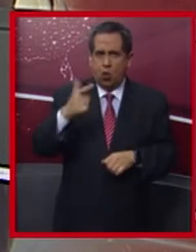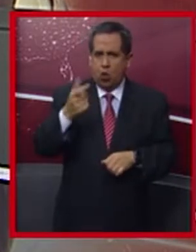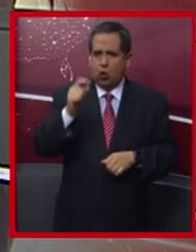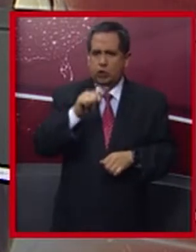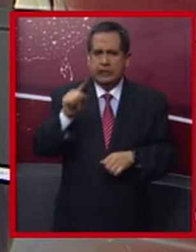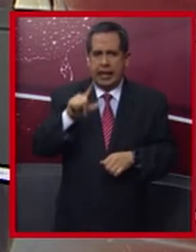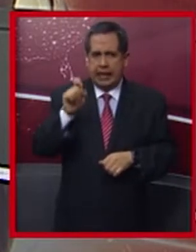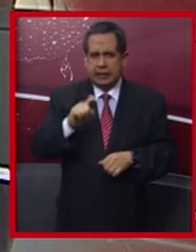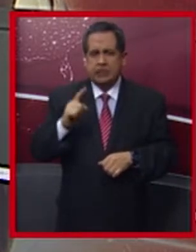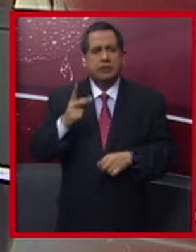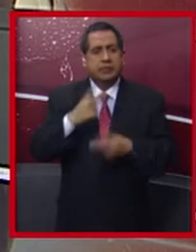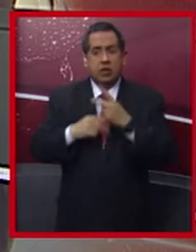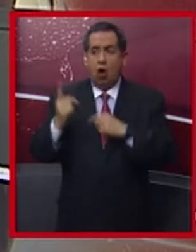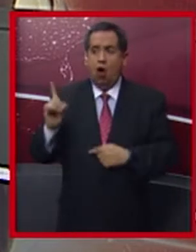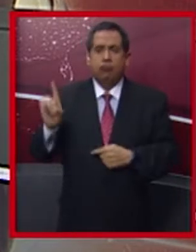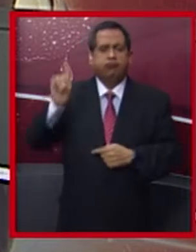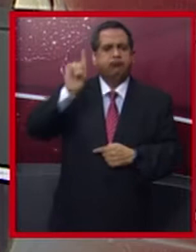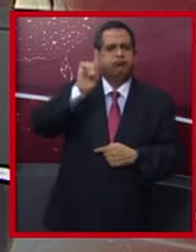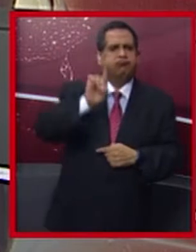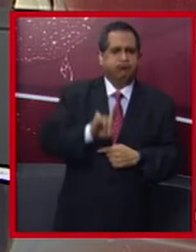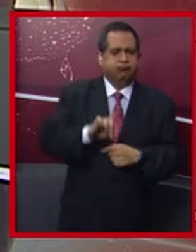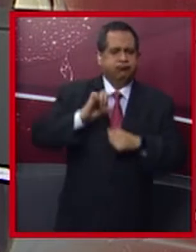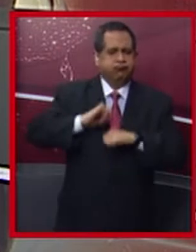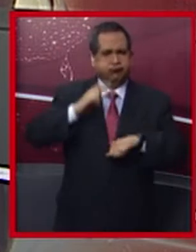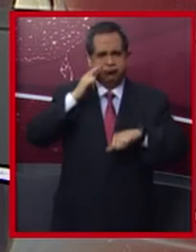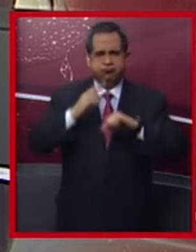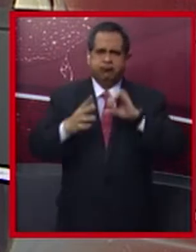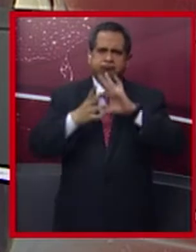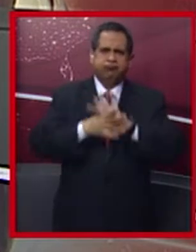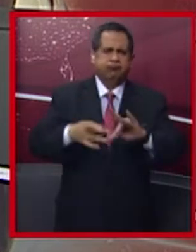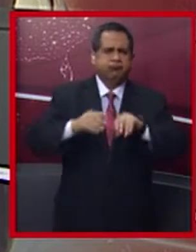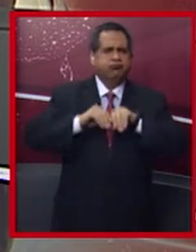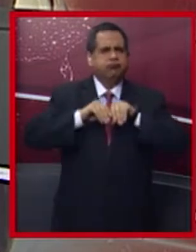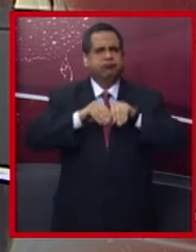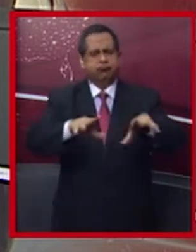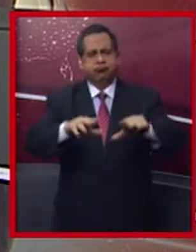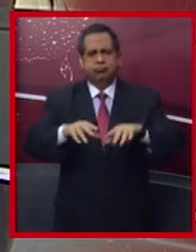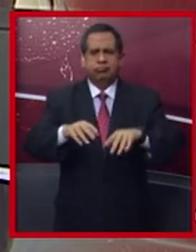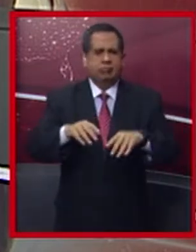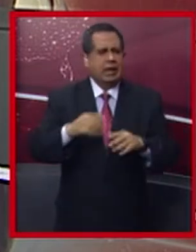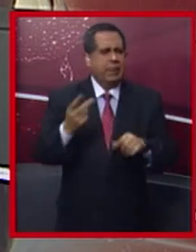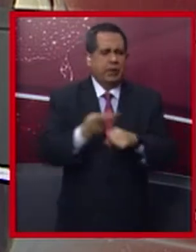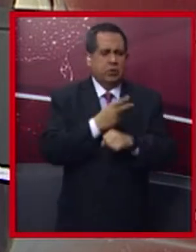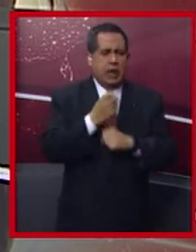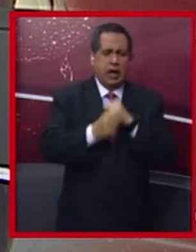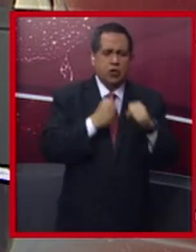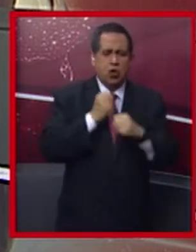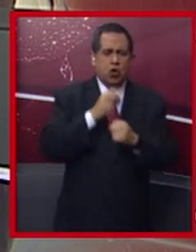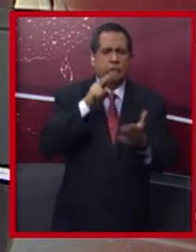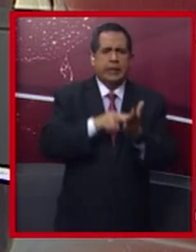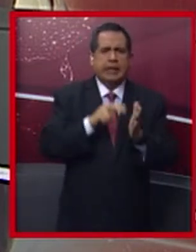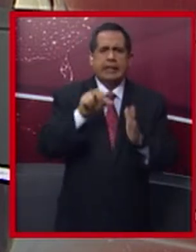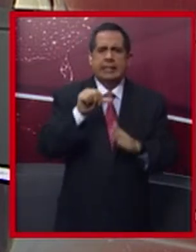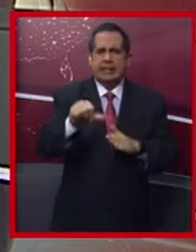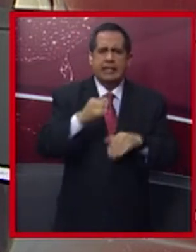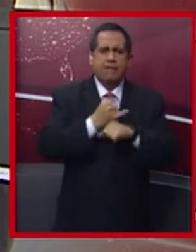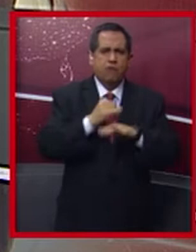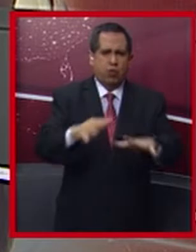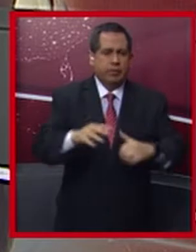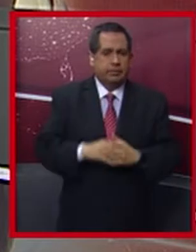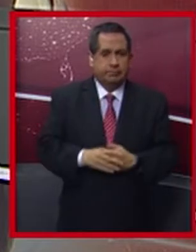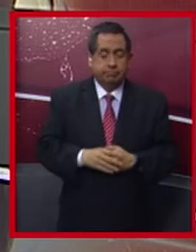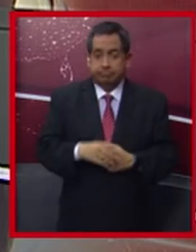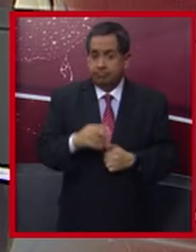Plasencia, compareció ante el Pleno de la Permanente para presentar su informe de actividades. Precisamente en 2016, México atravesó una